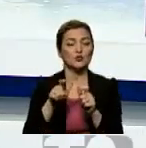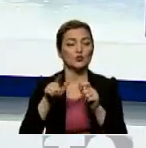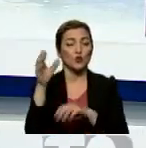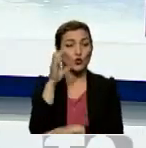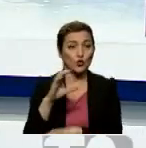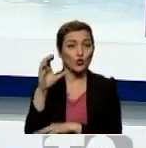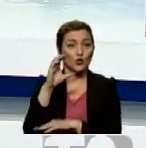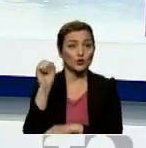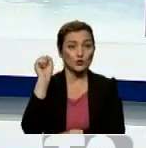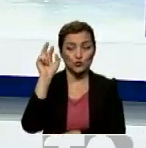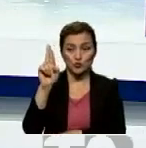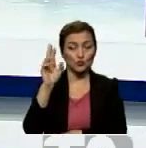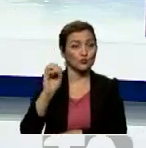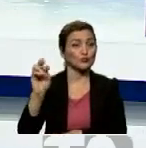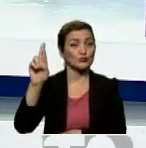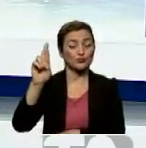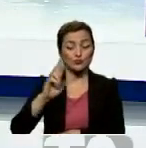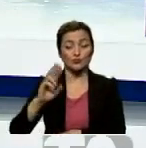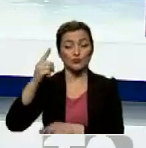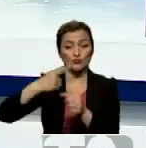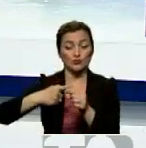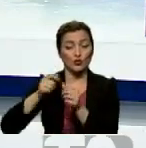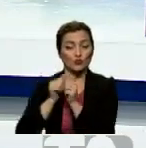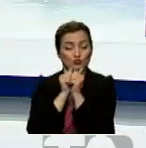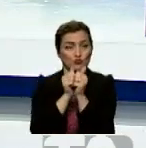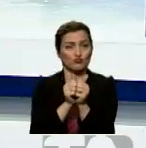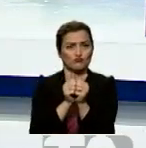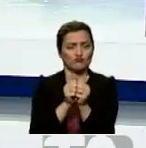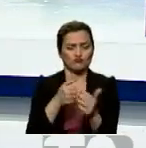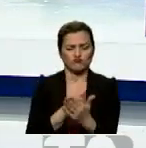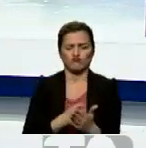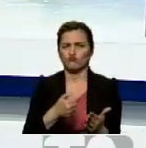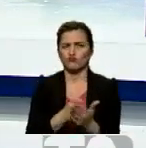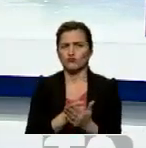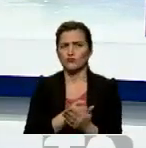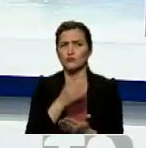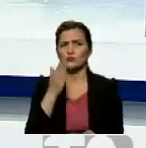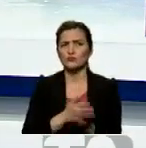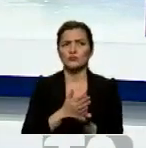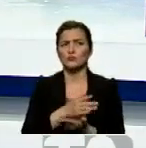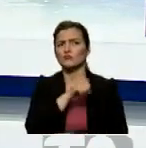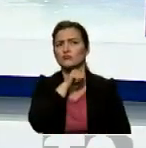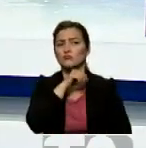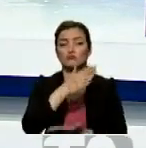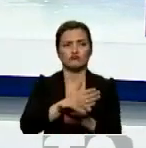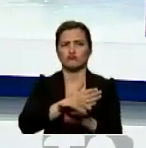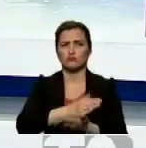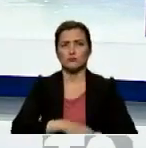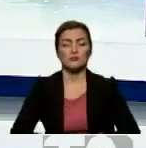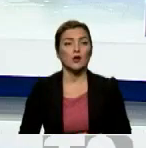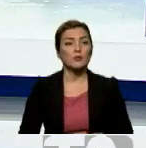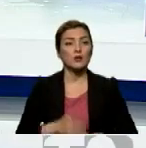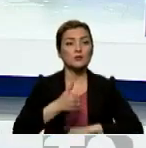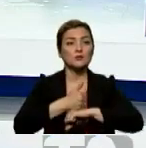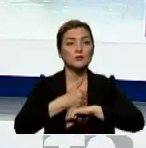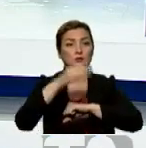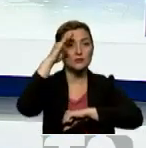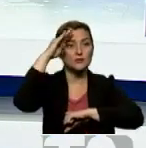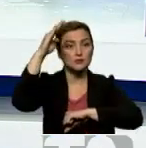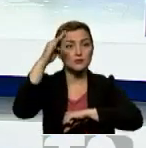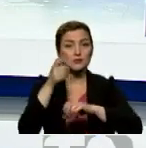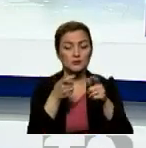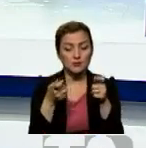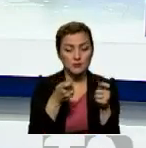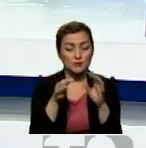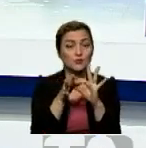Conocoto, ubicado al suroriente de Quito, se han unido para combatir la delincuencia. Además, junto a las autoridades y a la policía, realizan